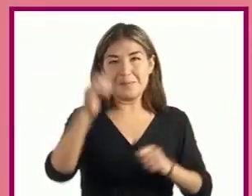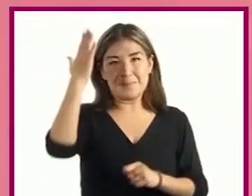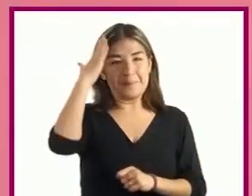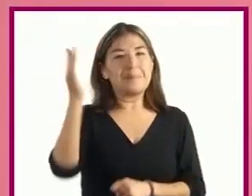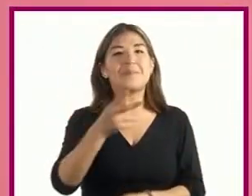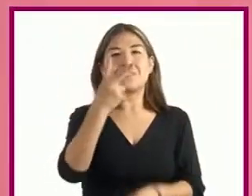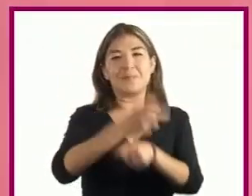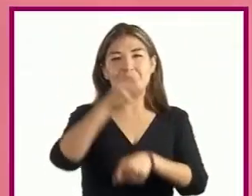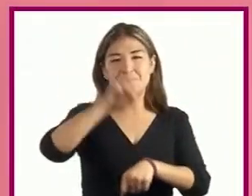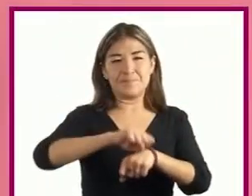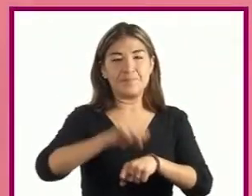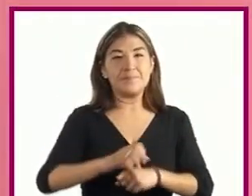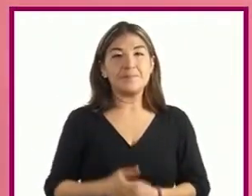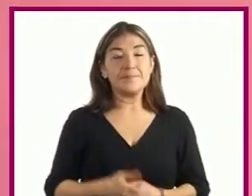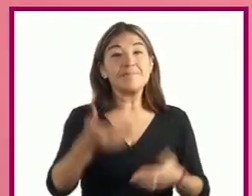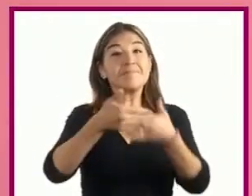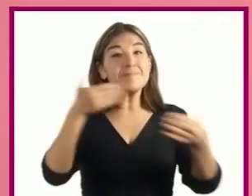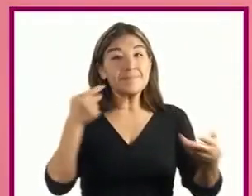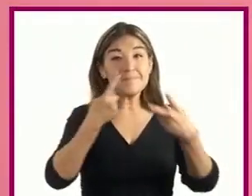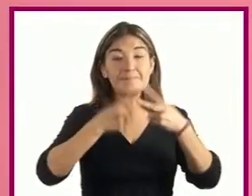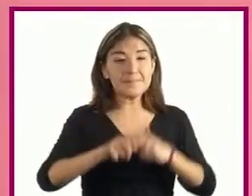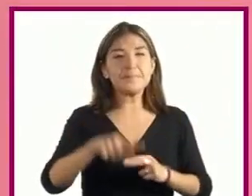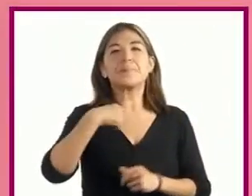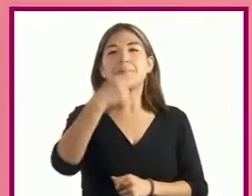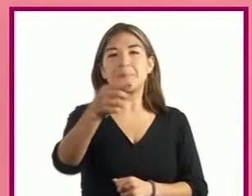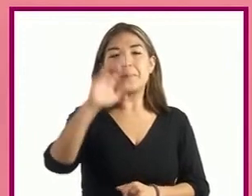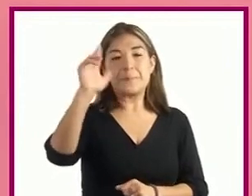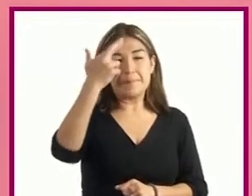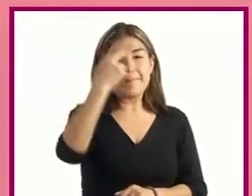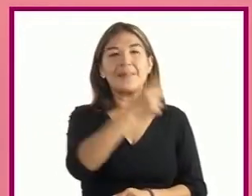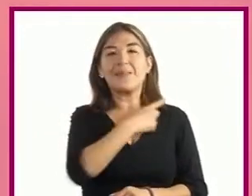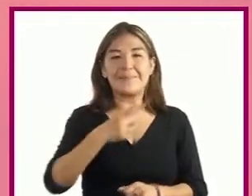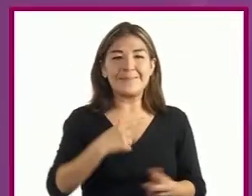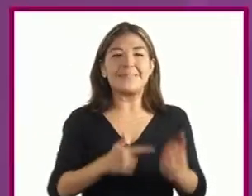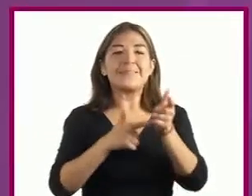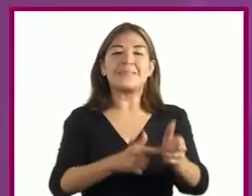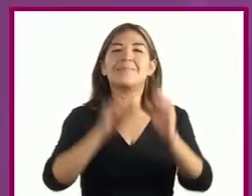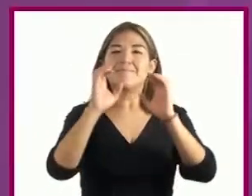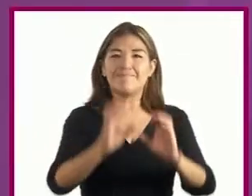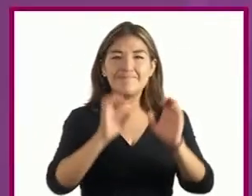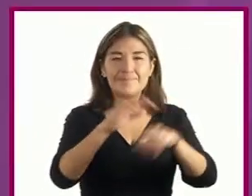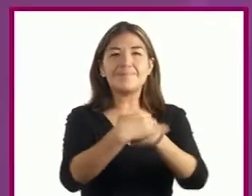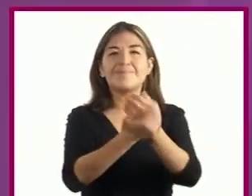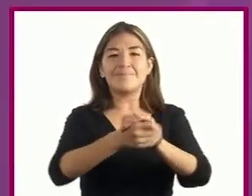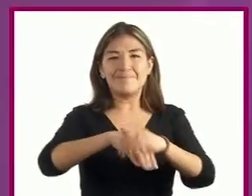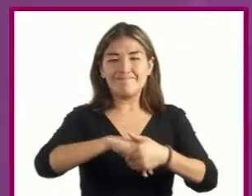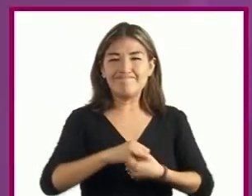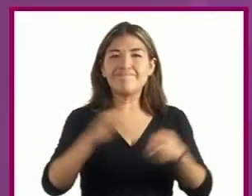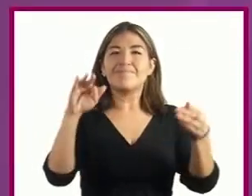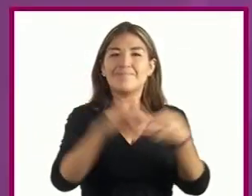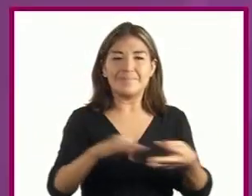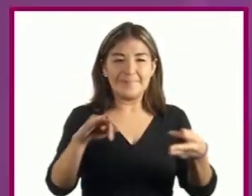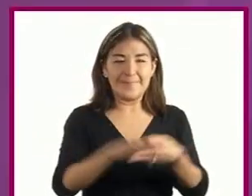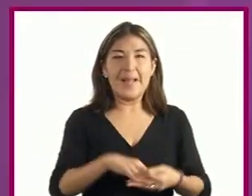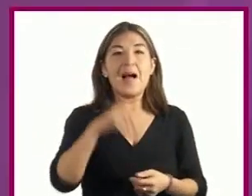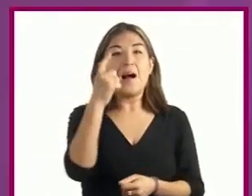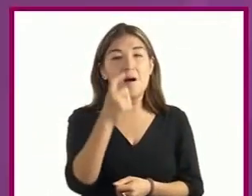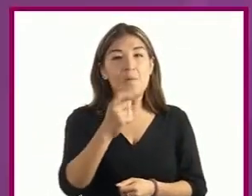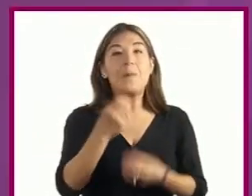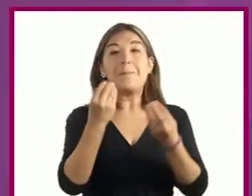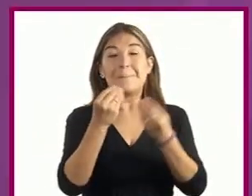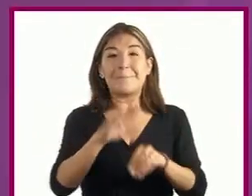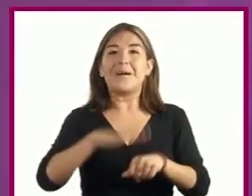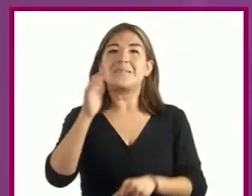de secundaria. Antes de iniciar, les recuerdo que debemos seguir cuidándonos, lavando frecuentemente nuestras manos con agua